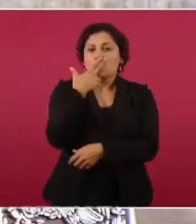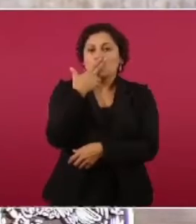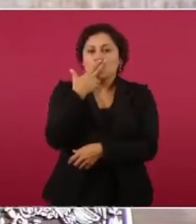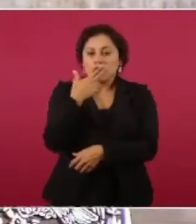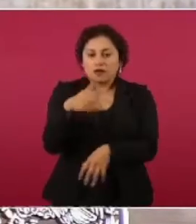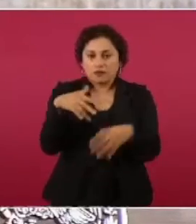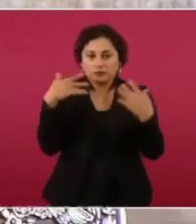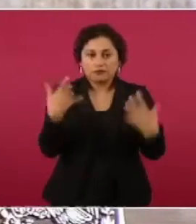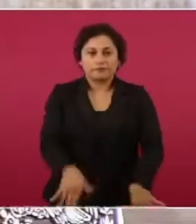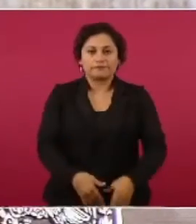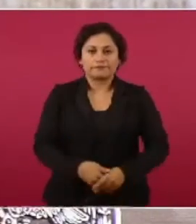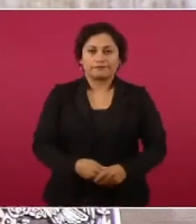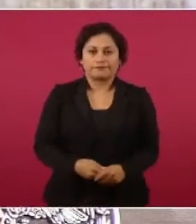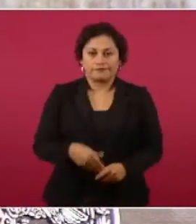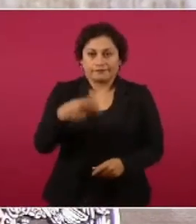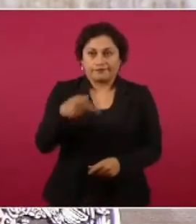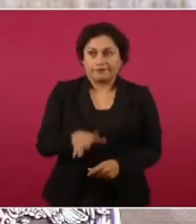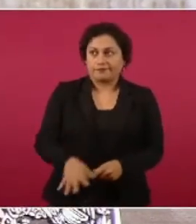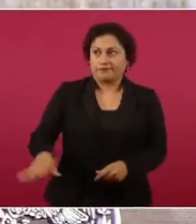pero es una jauría,